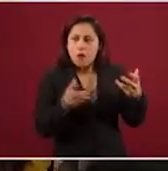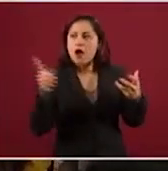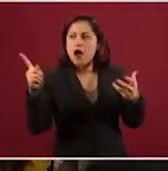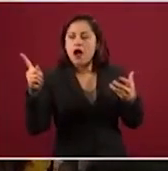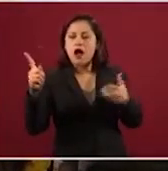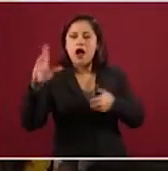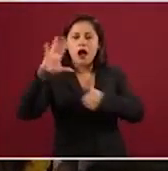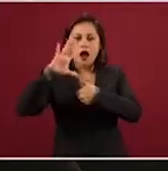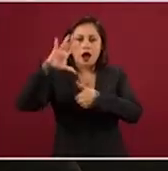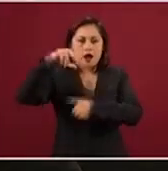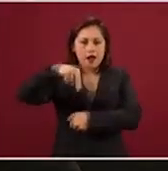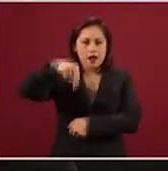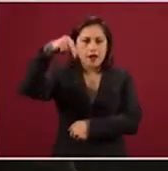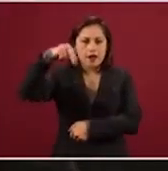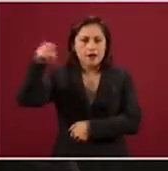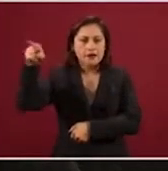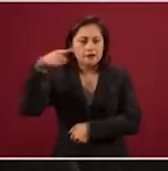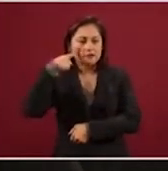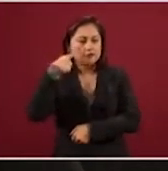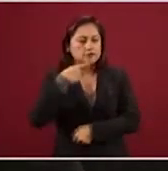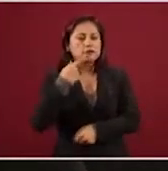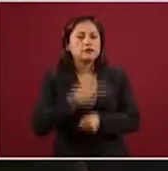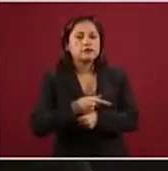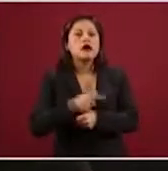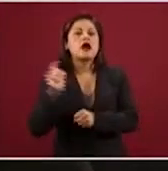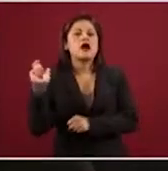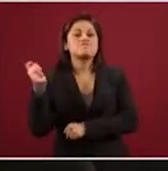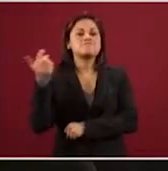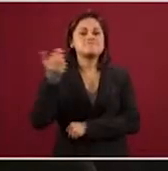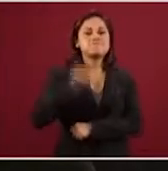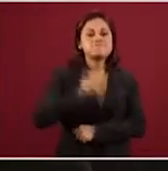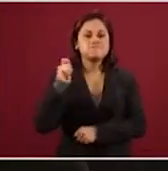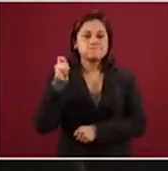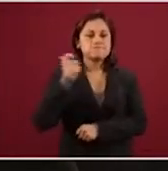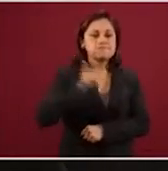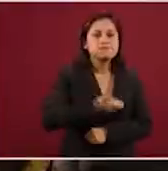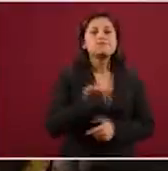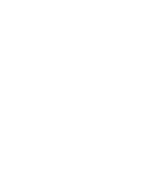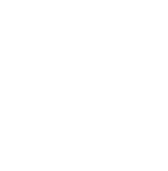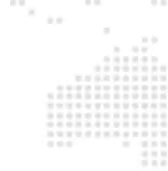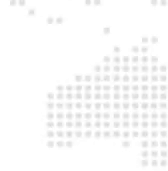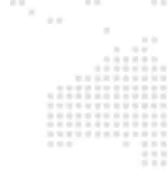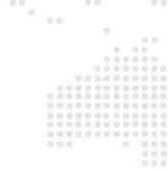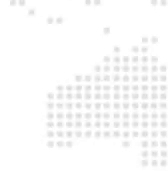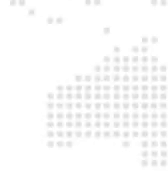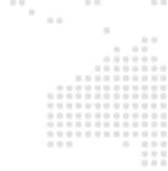América del Norte para acceder a ese mercado tan grande.